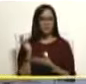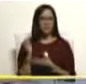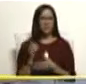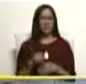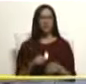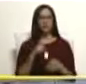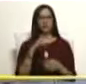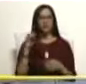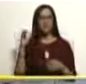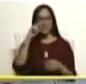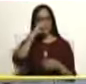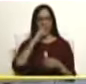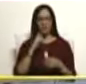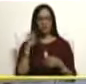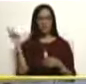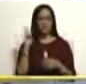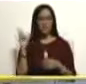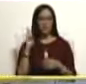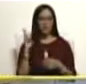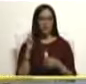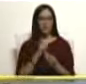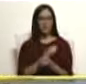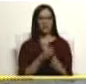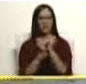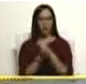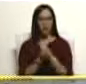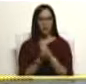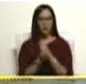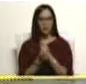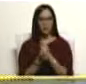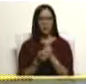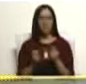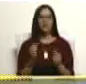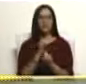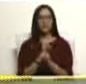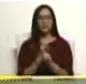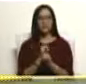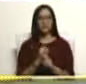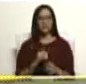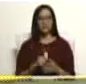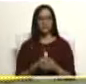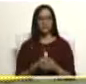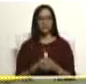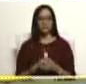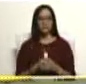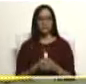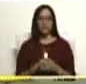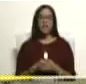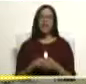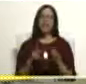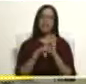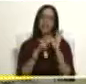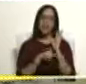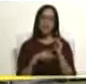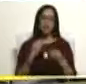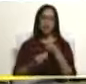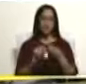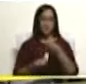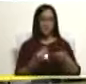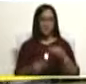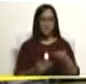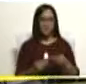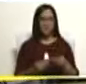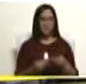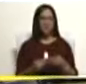centenario, Venezuela hacia la transformación digital. Presidente, esta agenda fue acelerada y marcada por